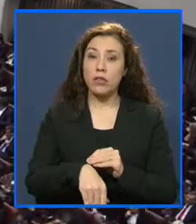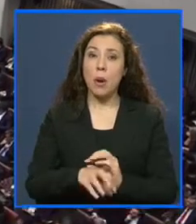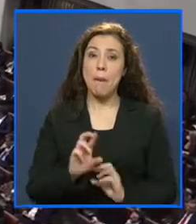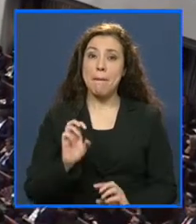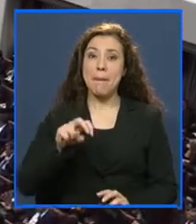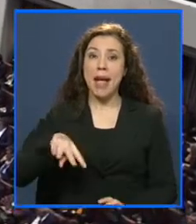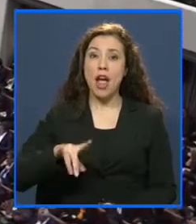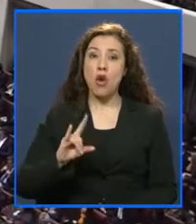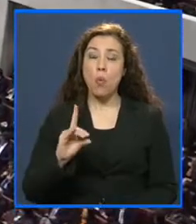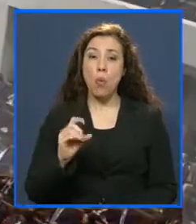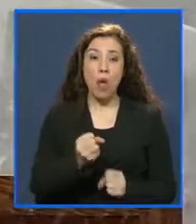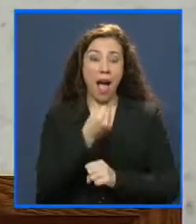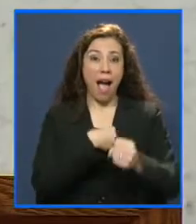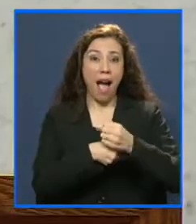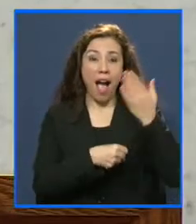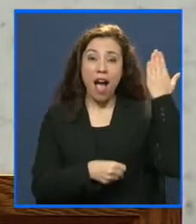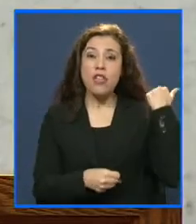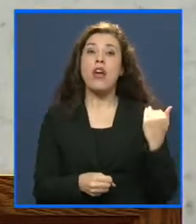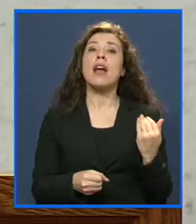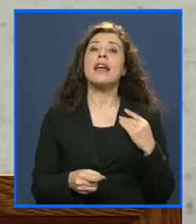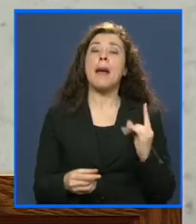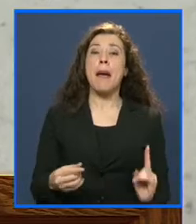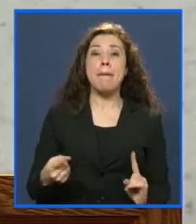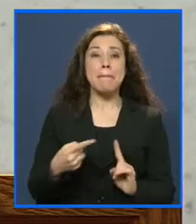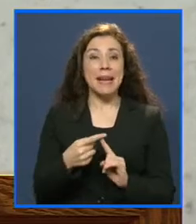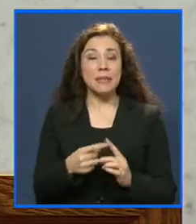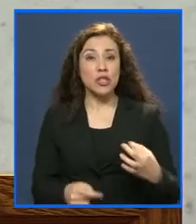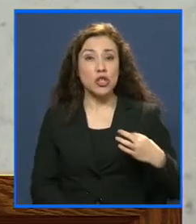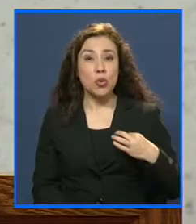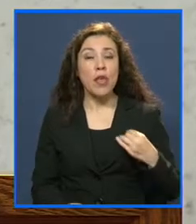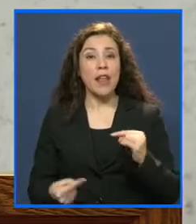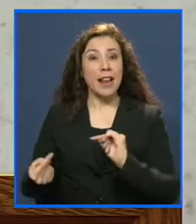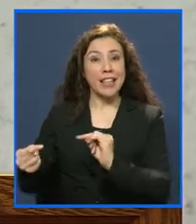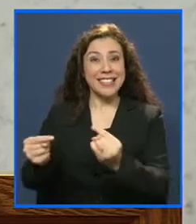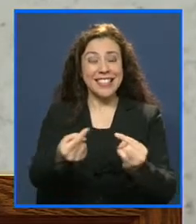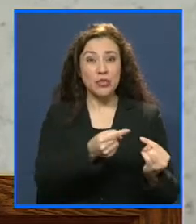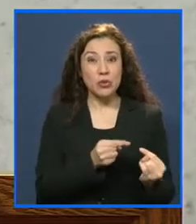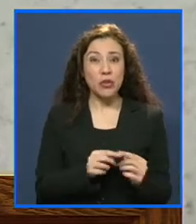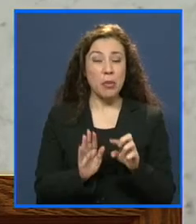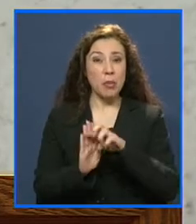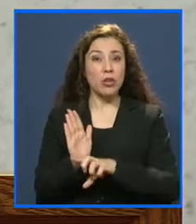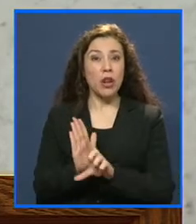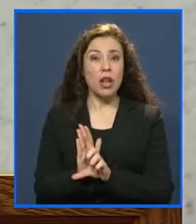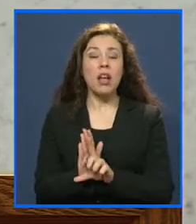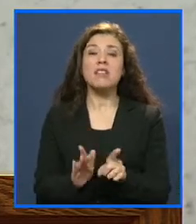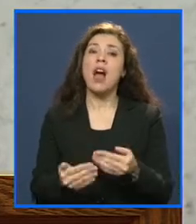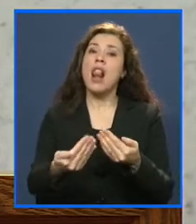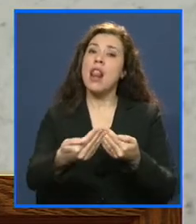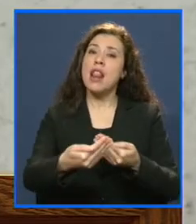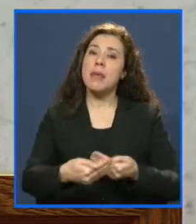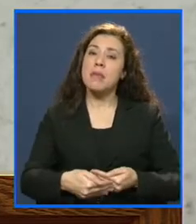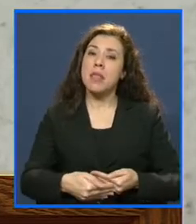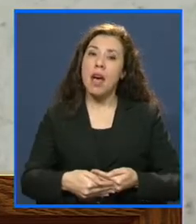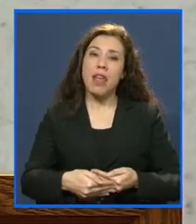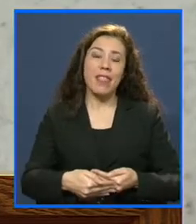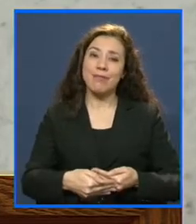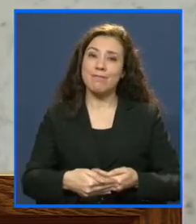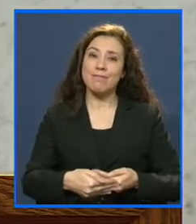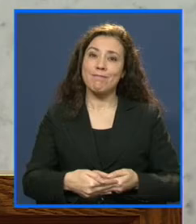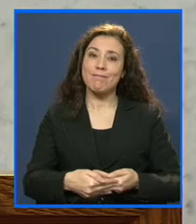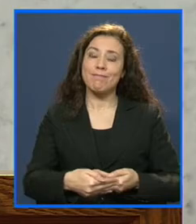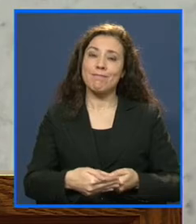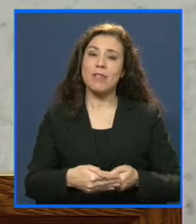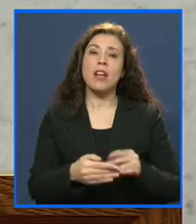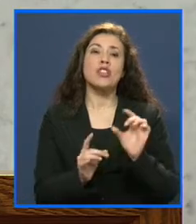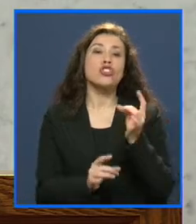algunos años la incorporación de ciudadanas y ciudadanos a la discusión legislativa es restringida y sesgada